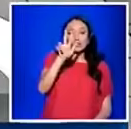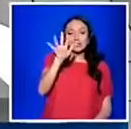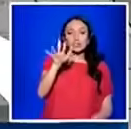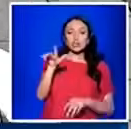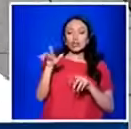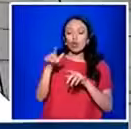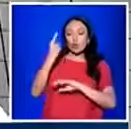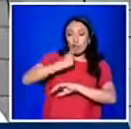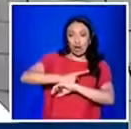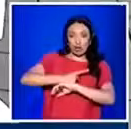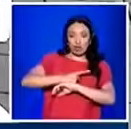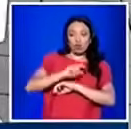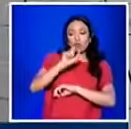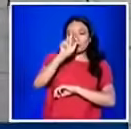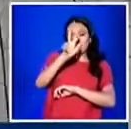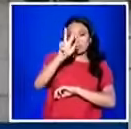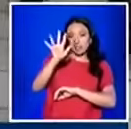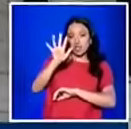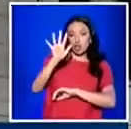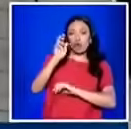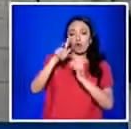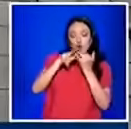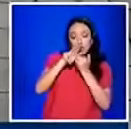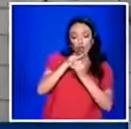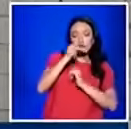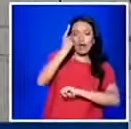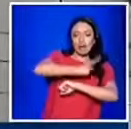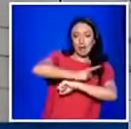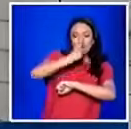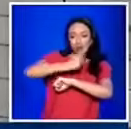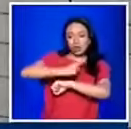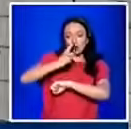dan diariamente. Esta jornada inicia el día de hoy y se